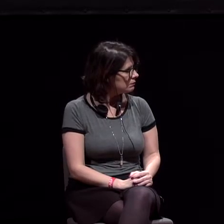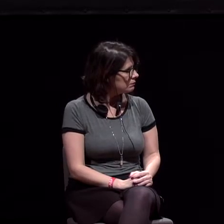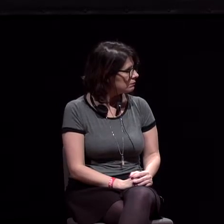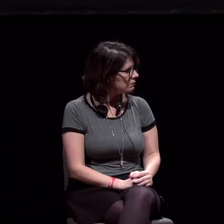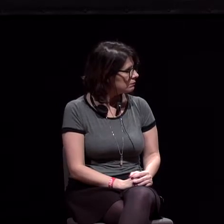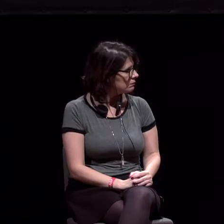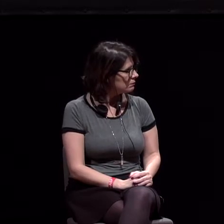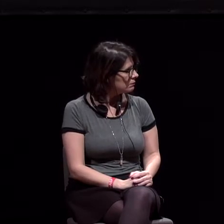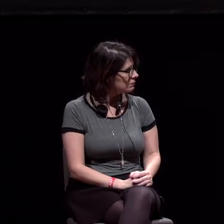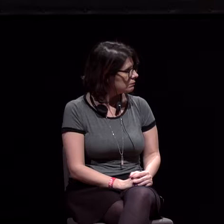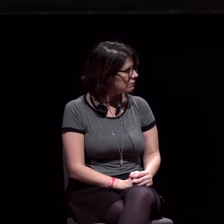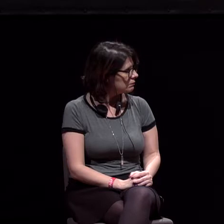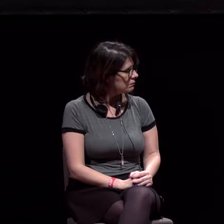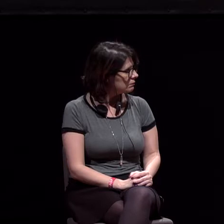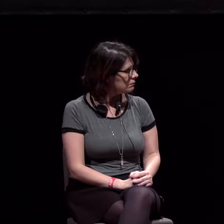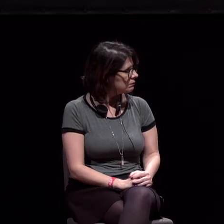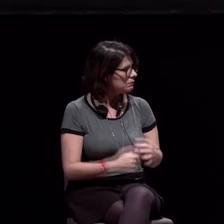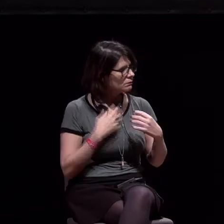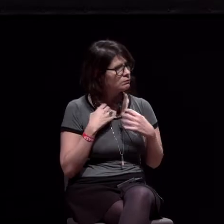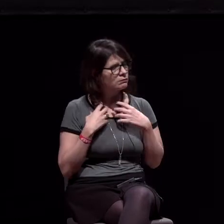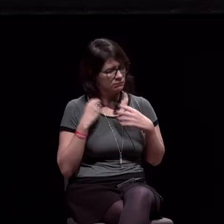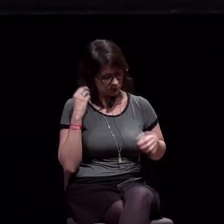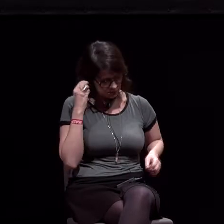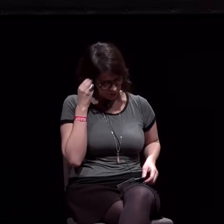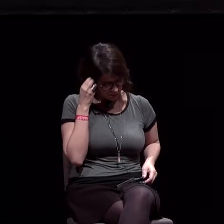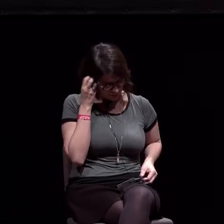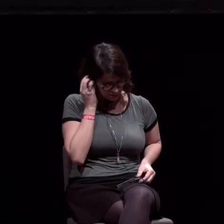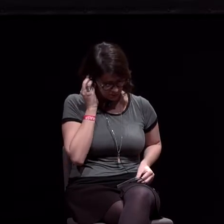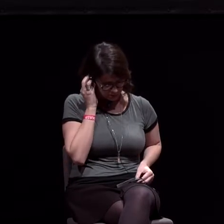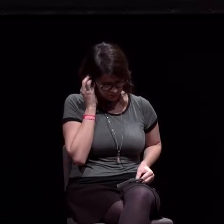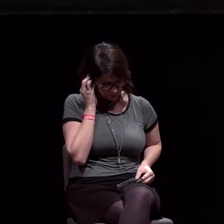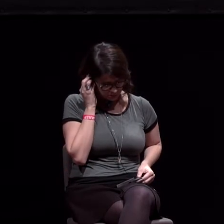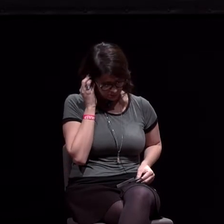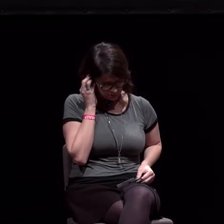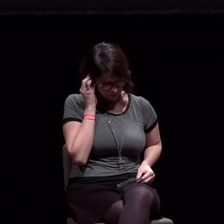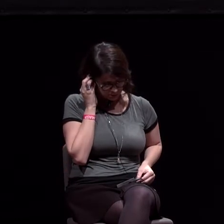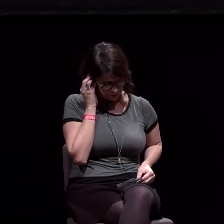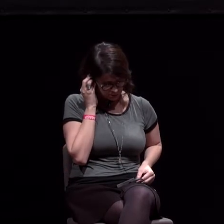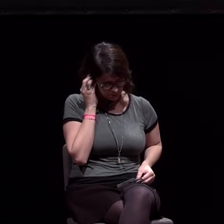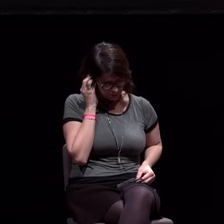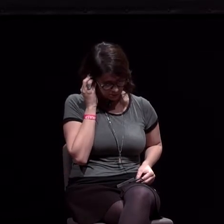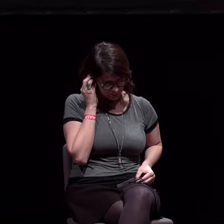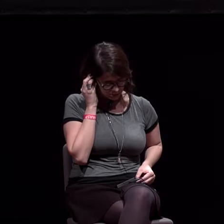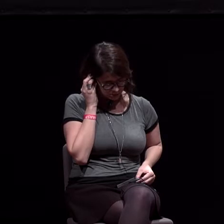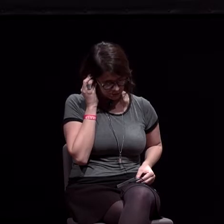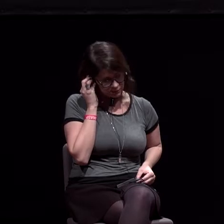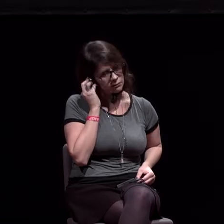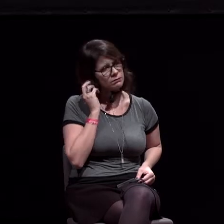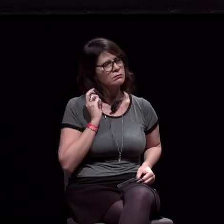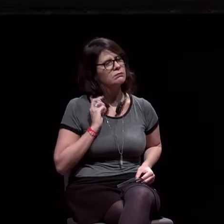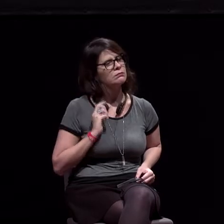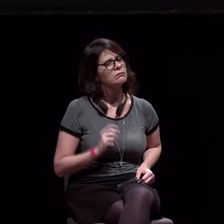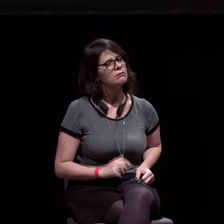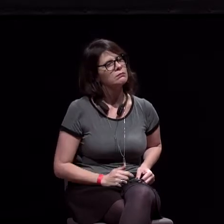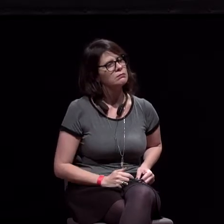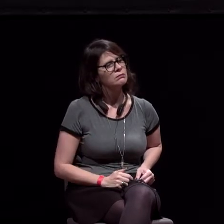y ciertamente puede verse también como una instancia muy temprana de esto que hoy, a partir de los 90, llamamos descolonización